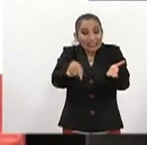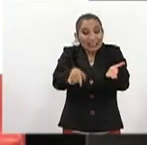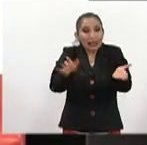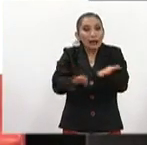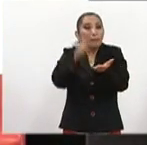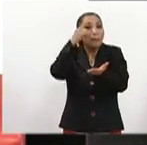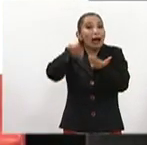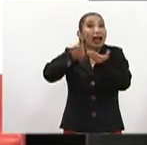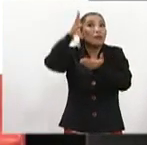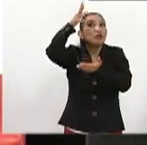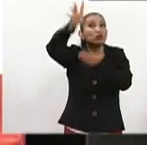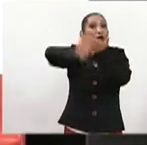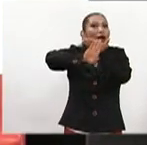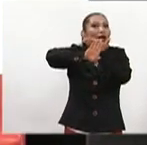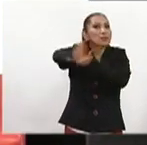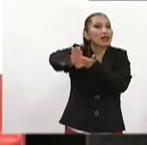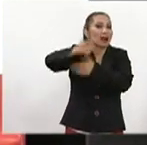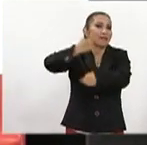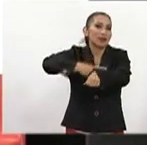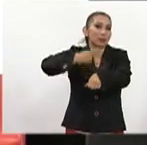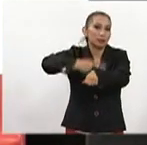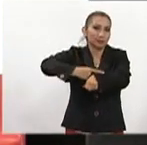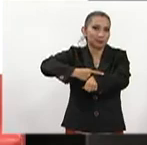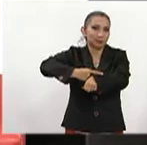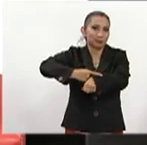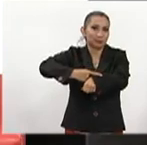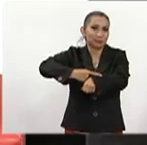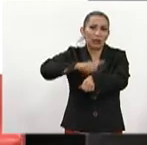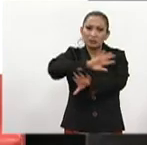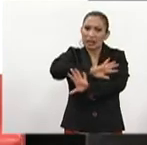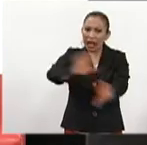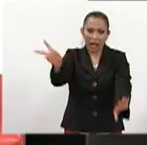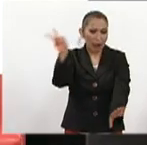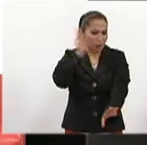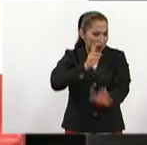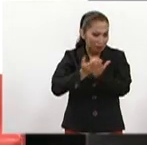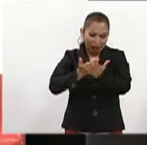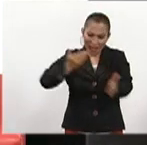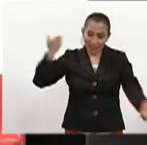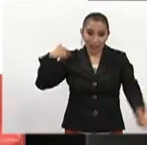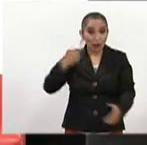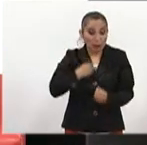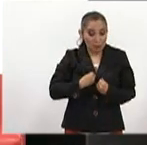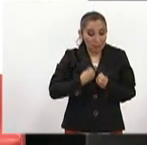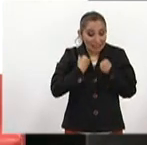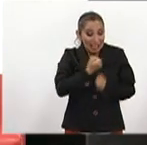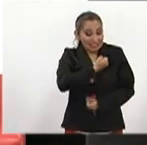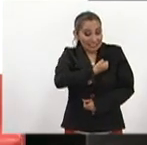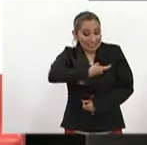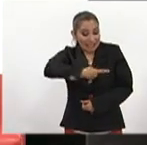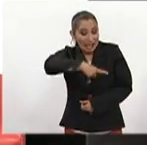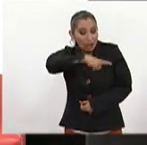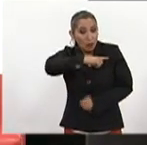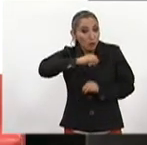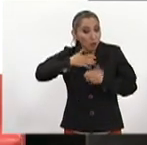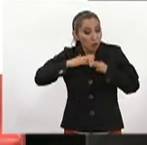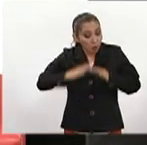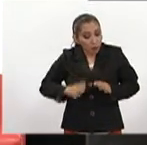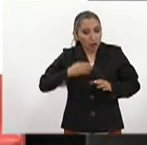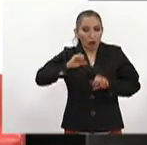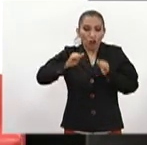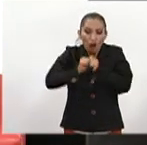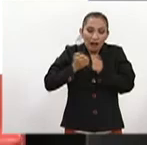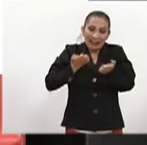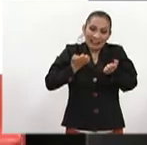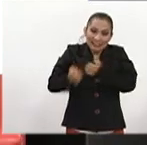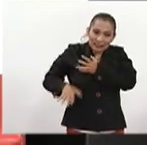la prevención. Y sobre todo que está debidamente comprobado que un estilo de vida saludable, sobre todo con el complemento de la